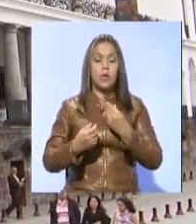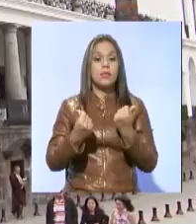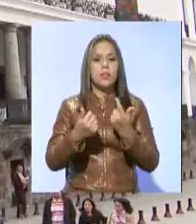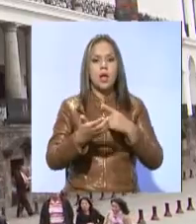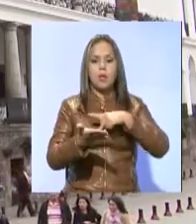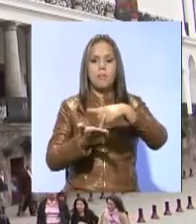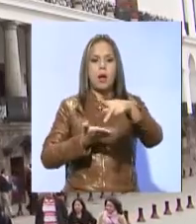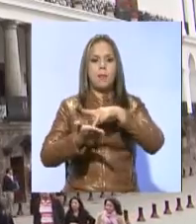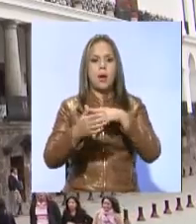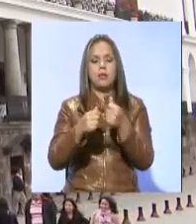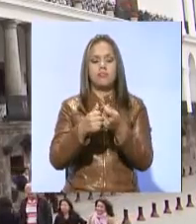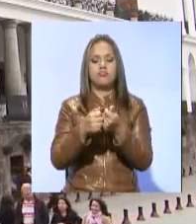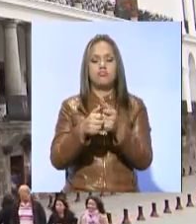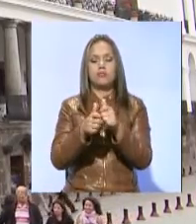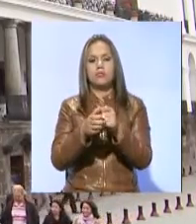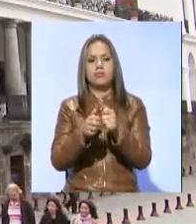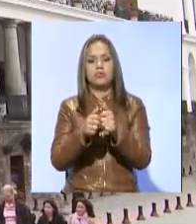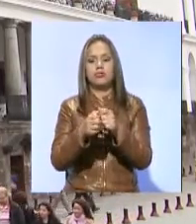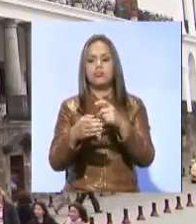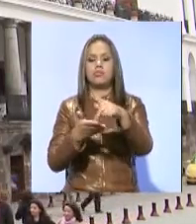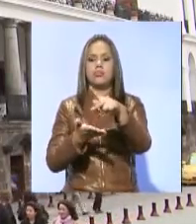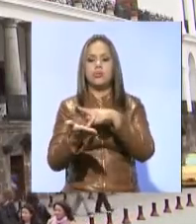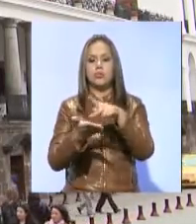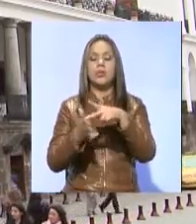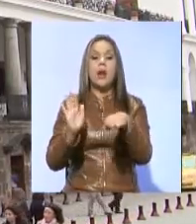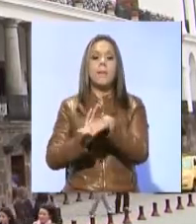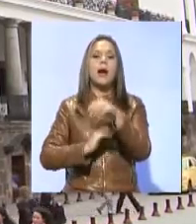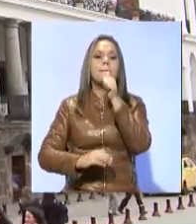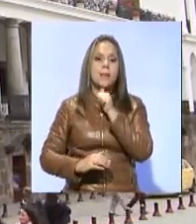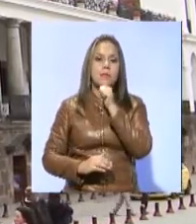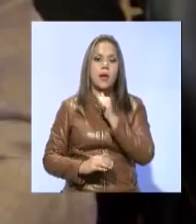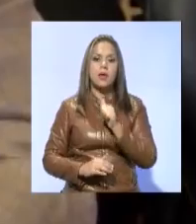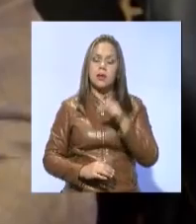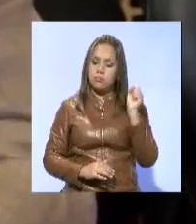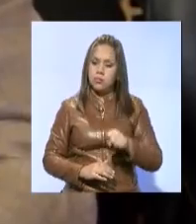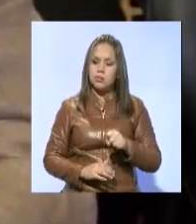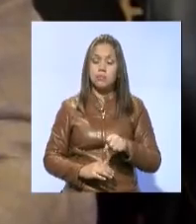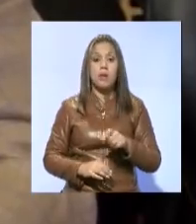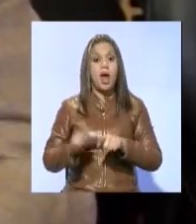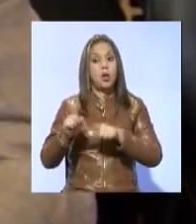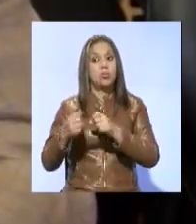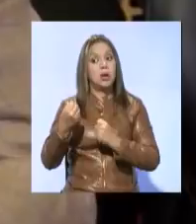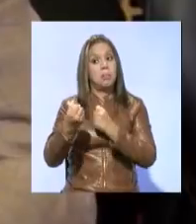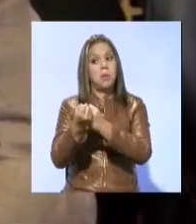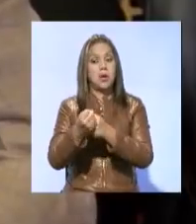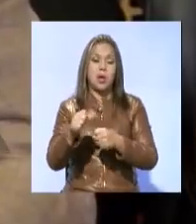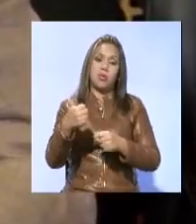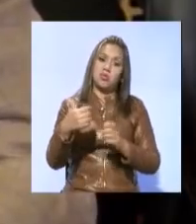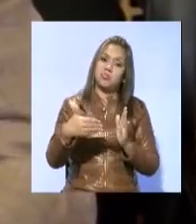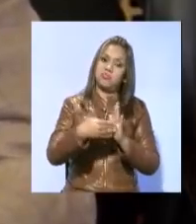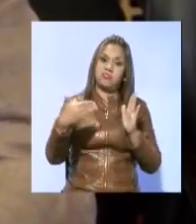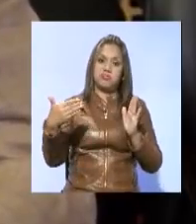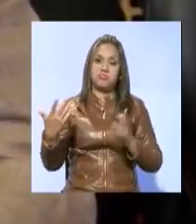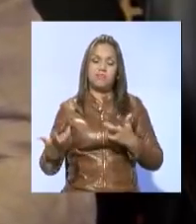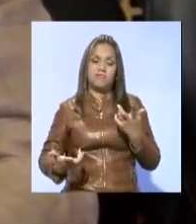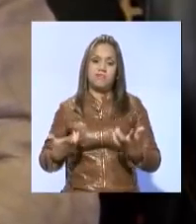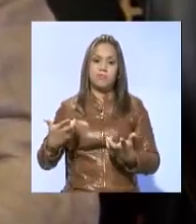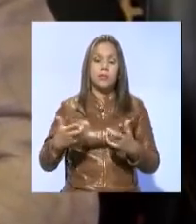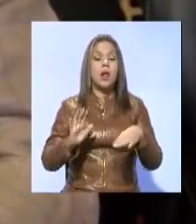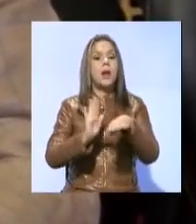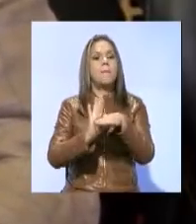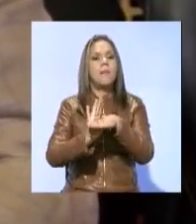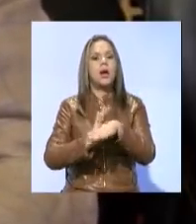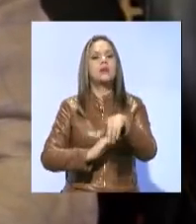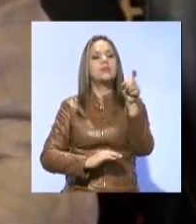electrónico también lo maneje la banca privada. Hubo posturas divididas. Puesto que es la banca la que debería